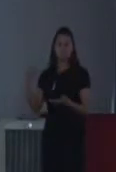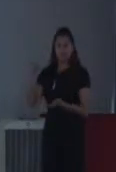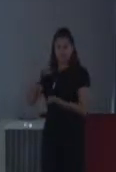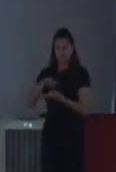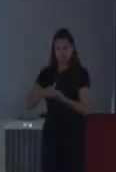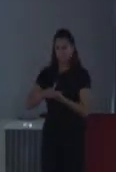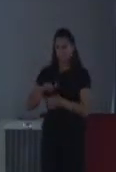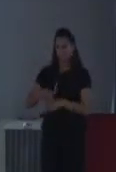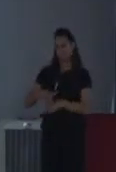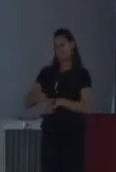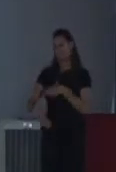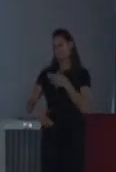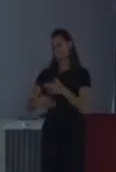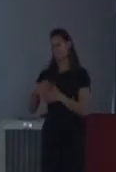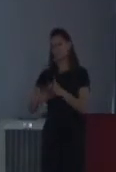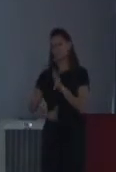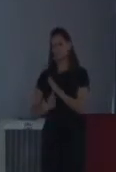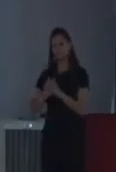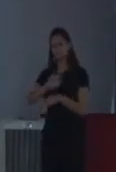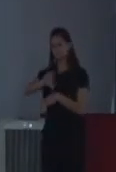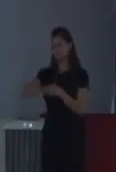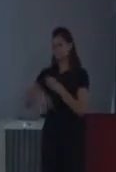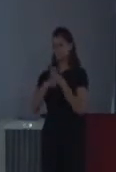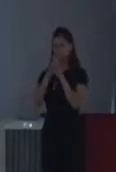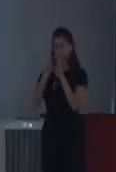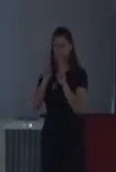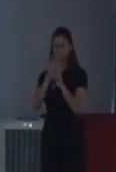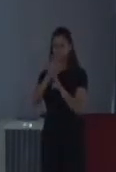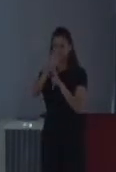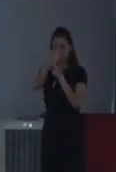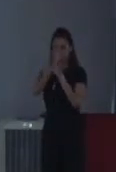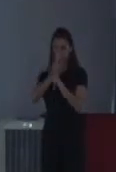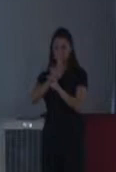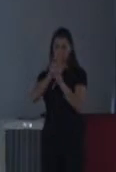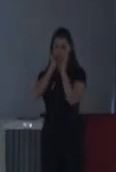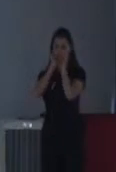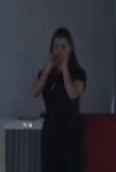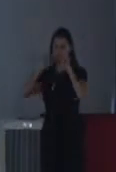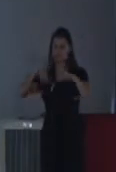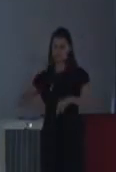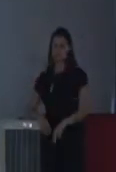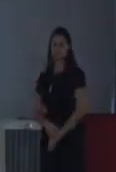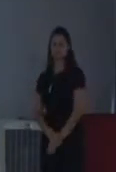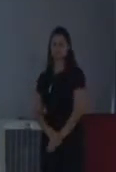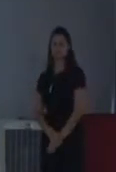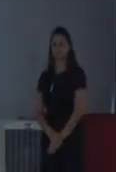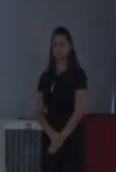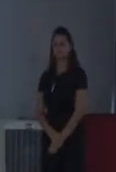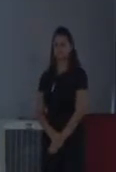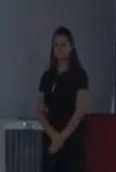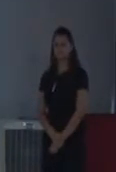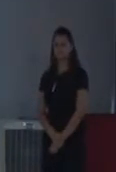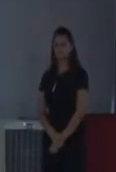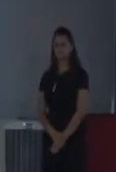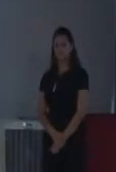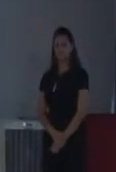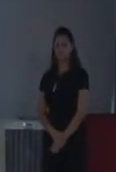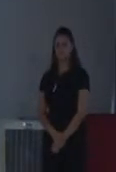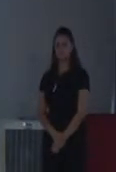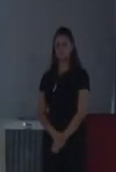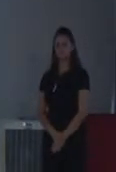se empieza a desarrollar todo este mecanismo de lo que es la dignidad humana. ¿Sí? Bien lo